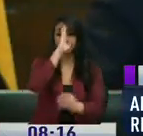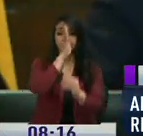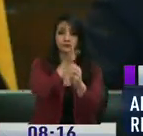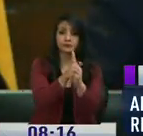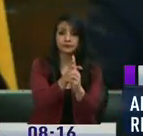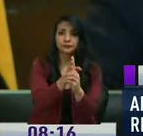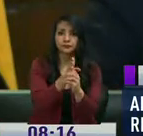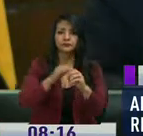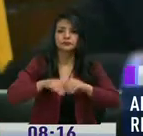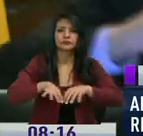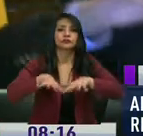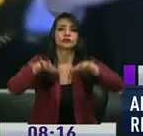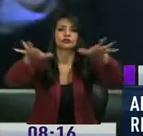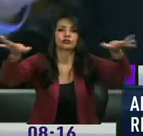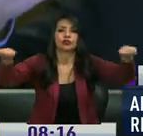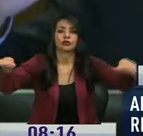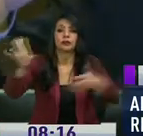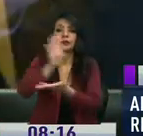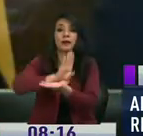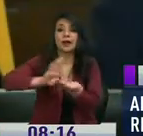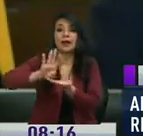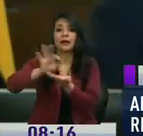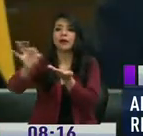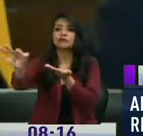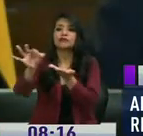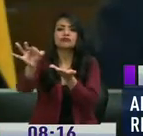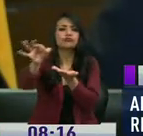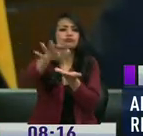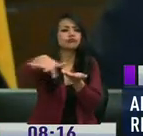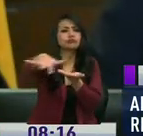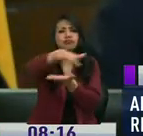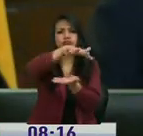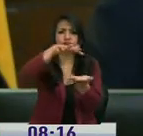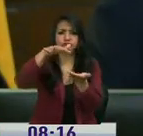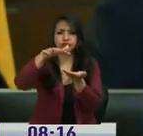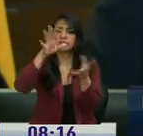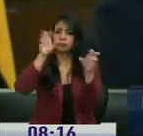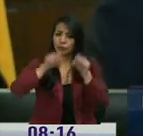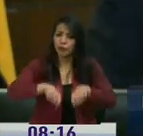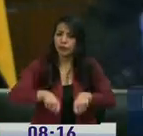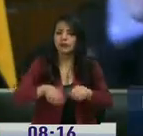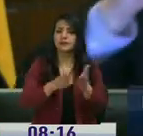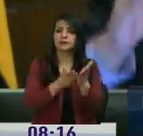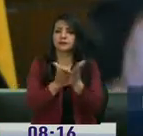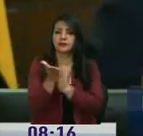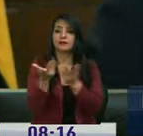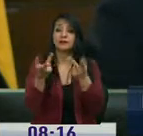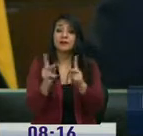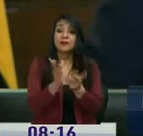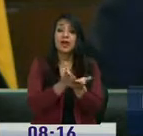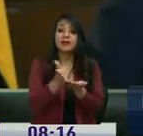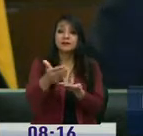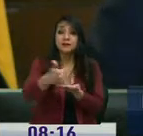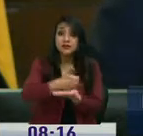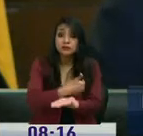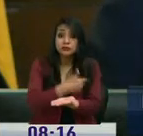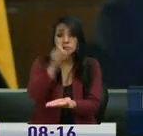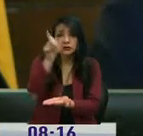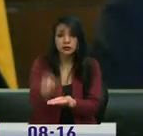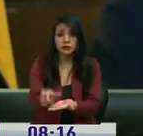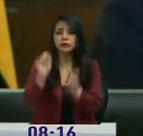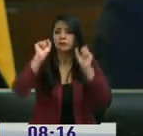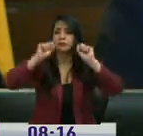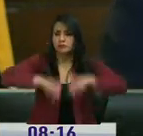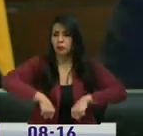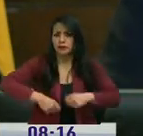poder llegar a barrios periféricos y la idea es, además, brindar accesibilidad al usuario, es